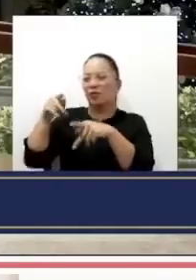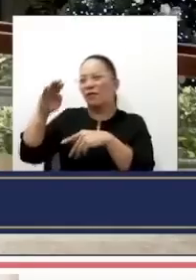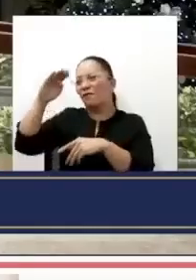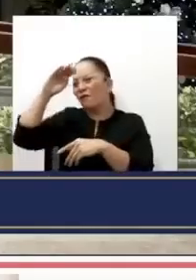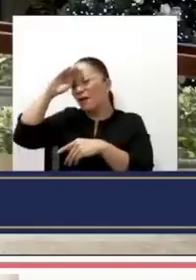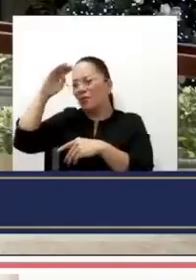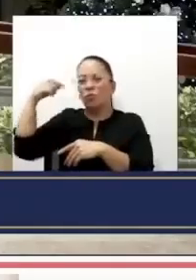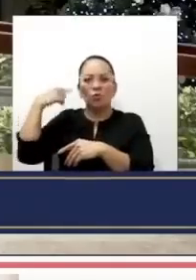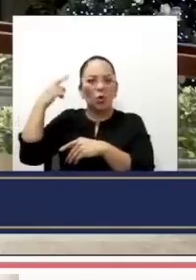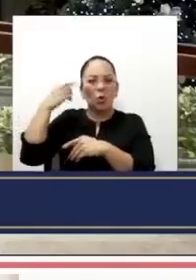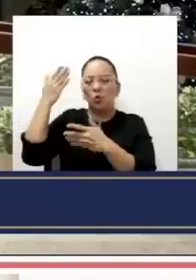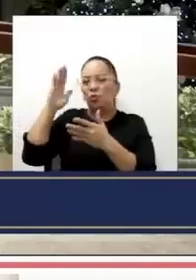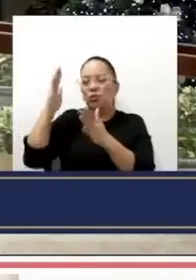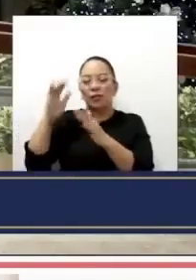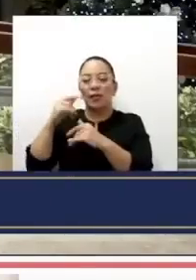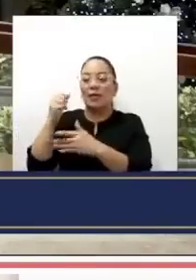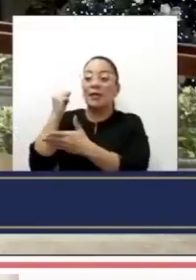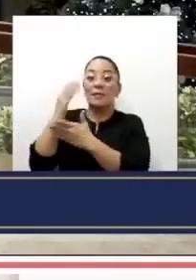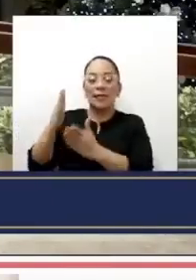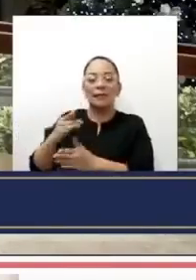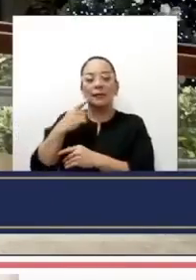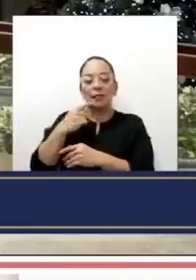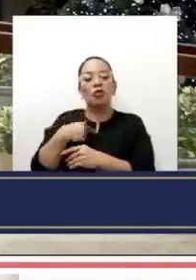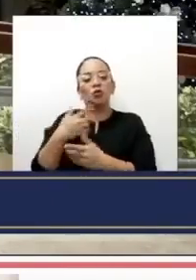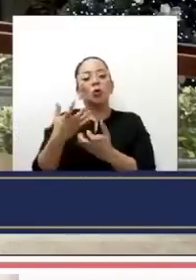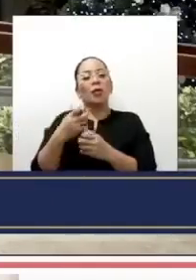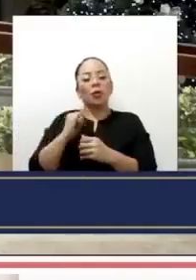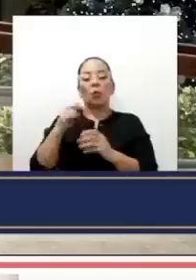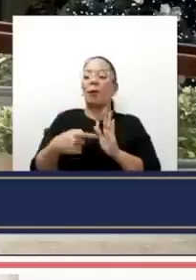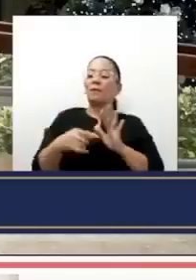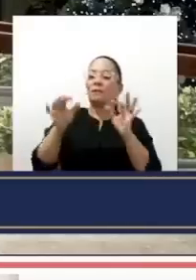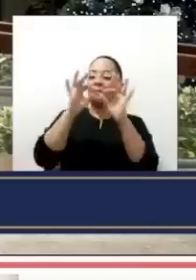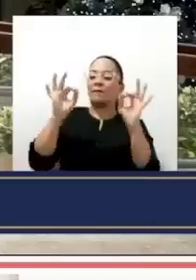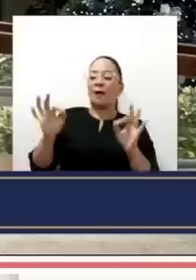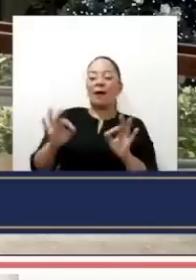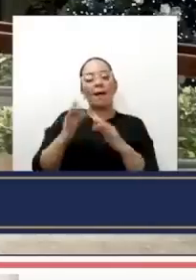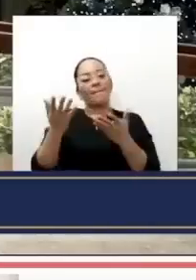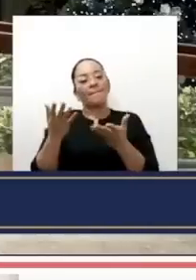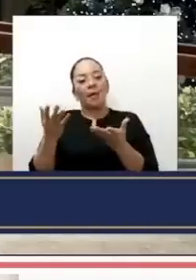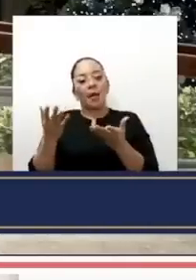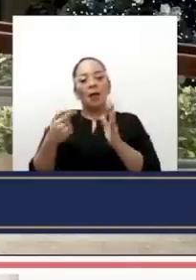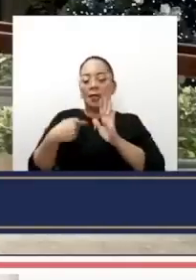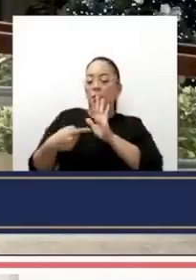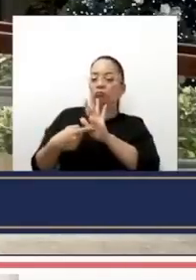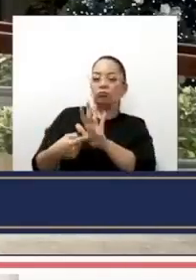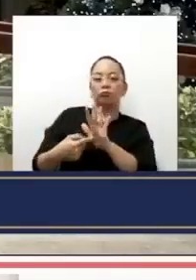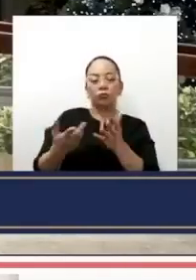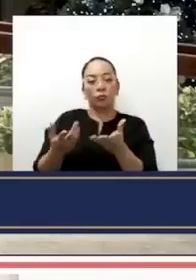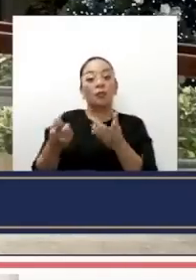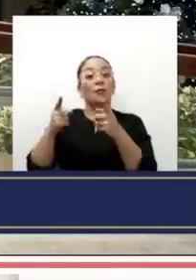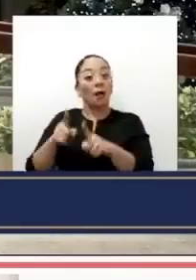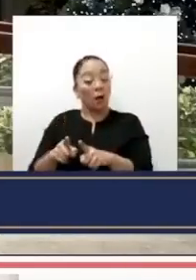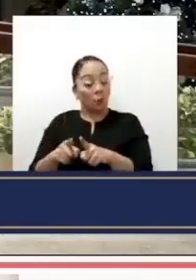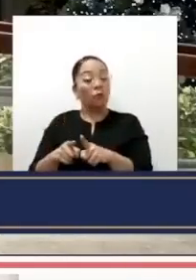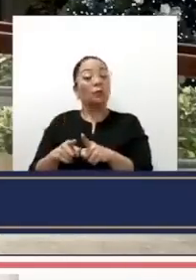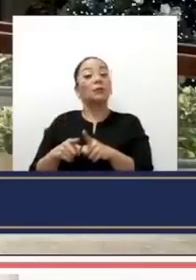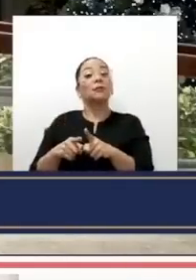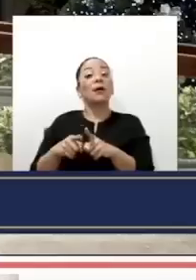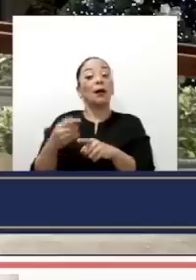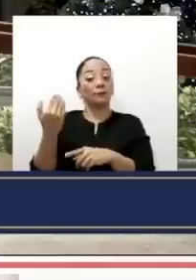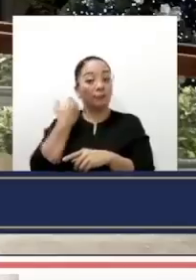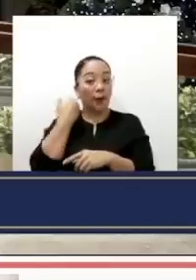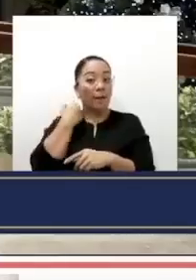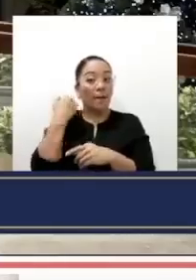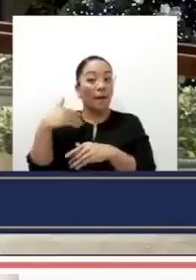o criminales que dicen, yo también quiero mis 2 minutos de fama en primera página, y causan y provocan más